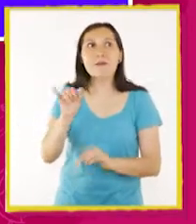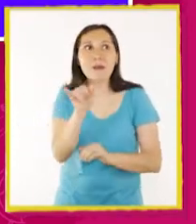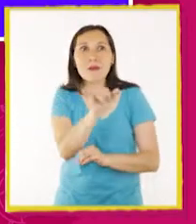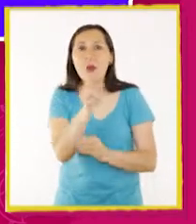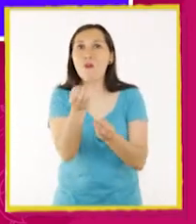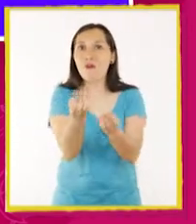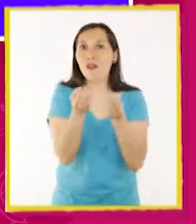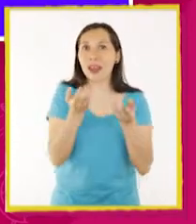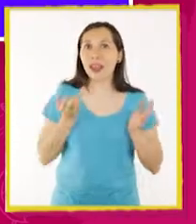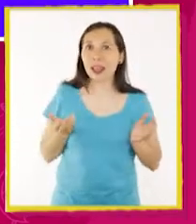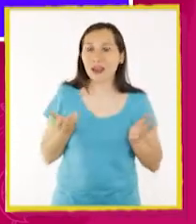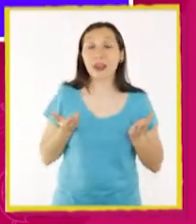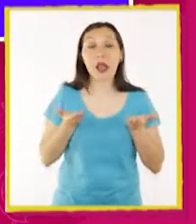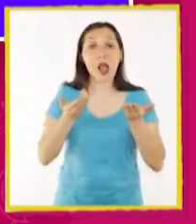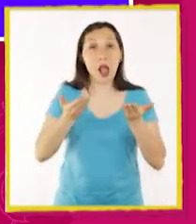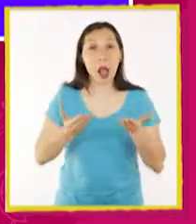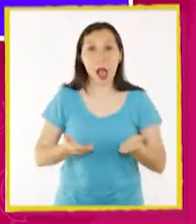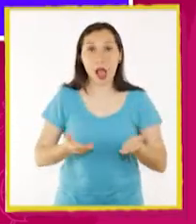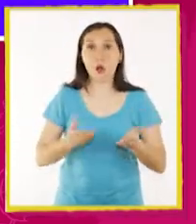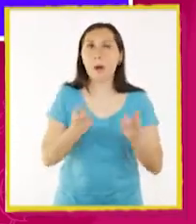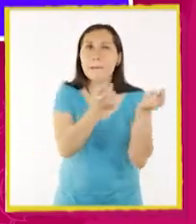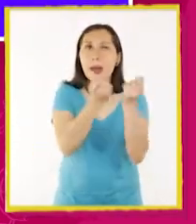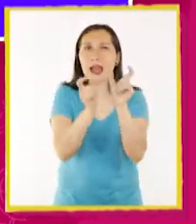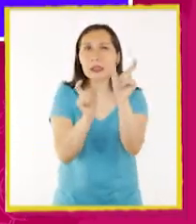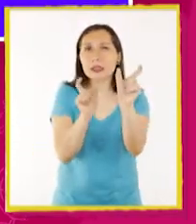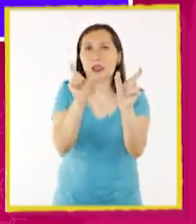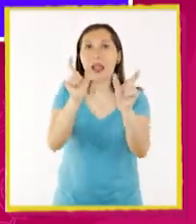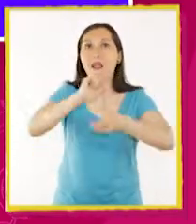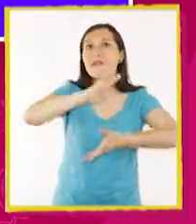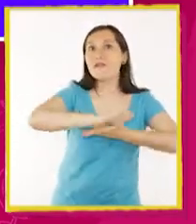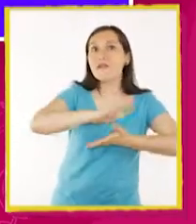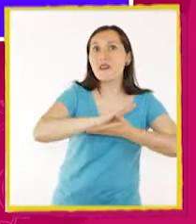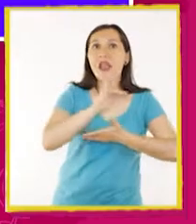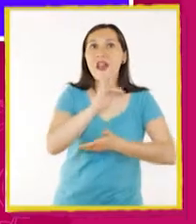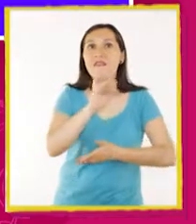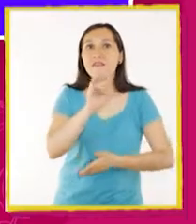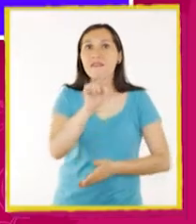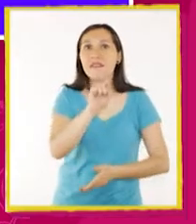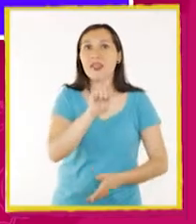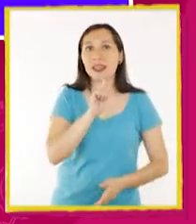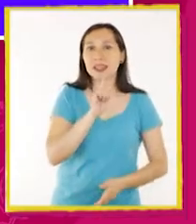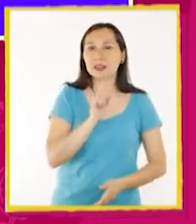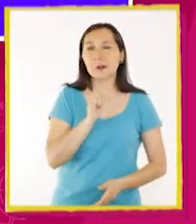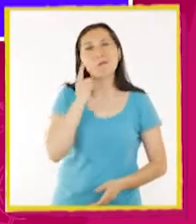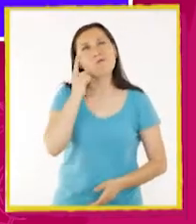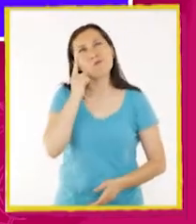Cocina. Buenísimo. Ahora, una que rime con fiesta.